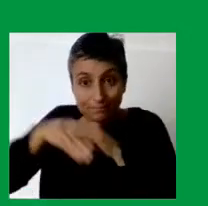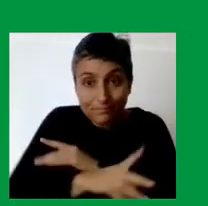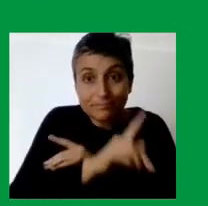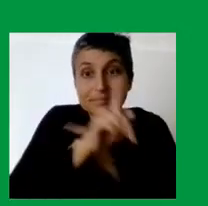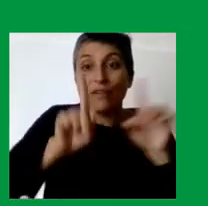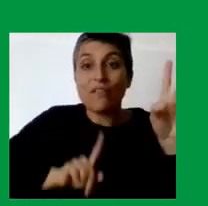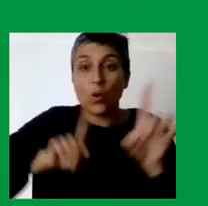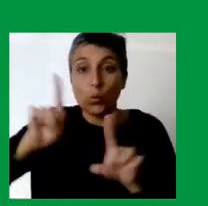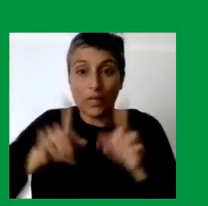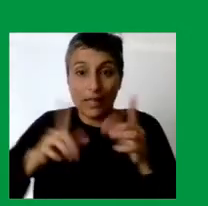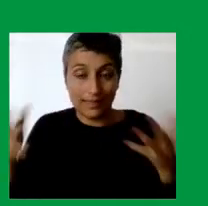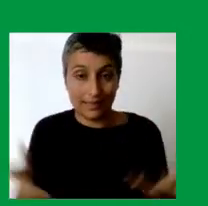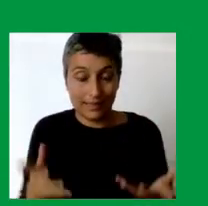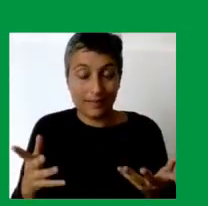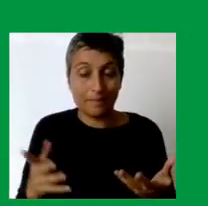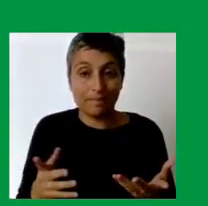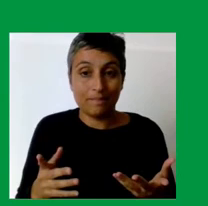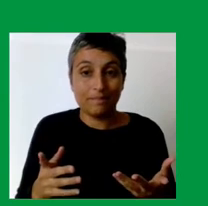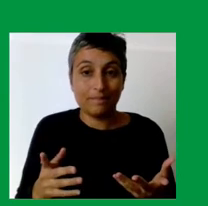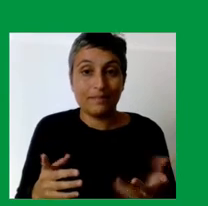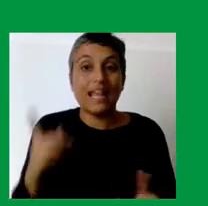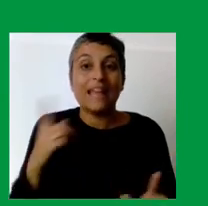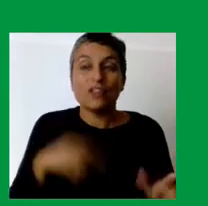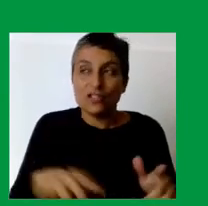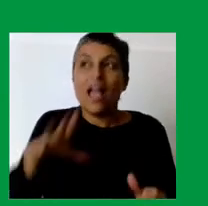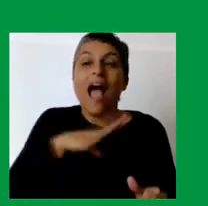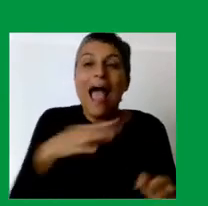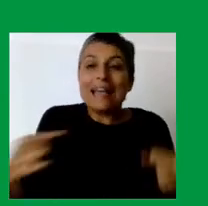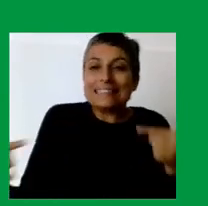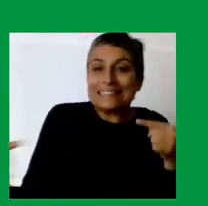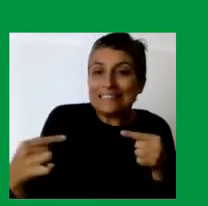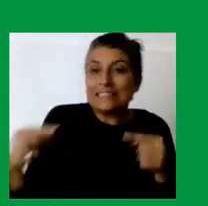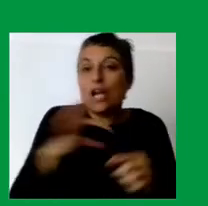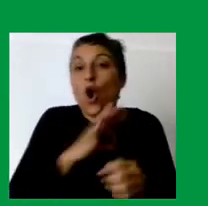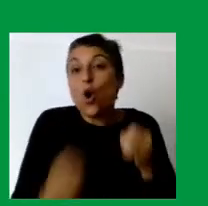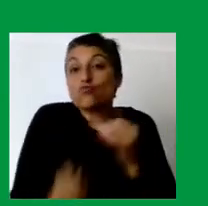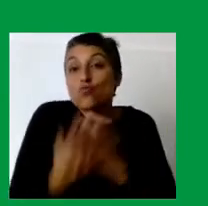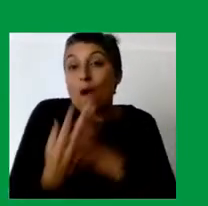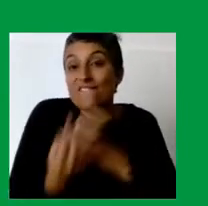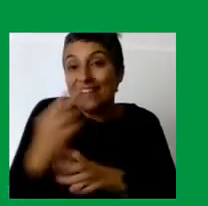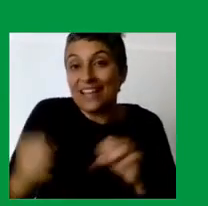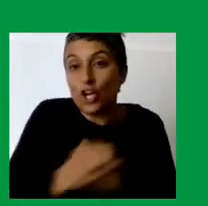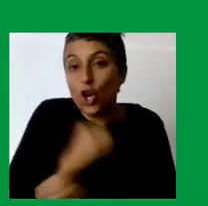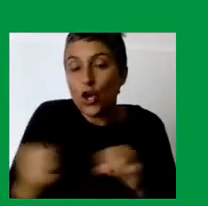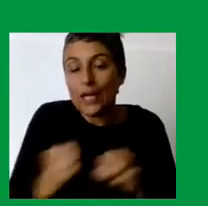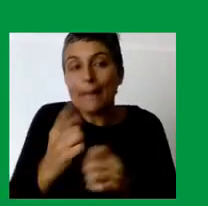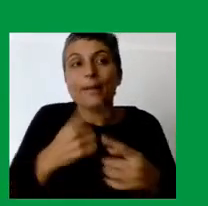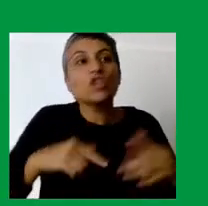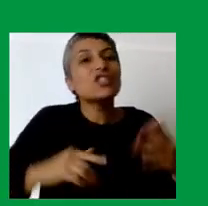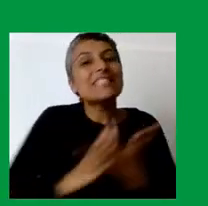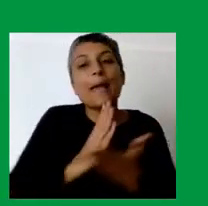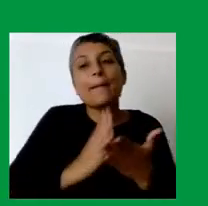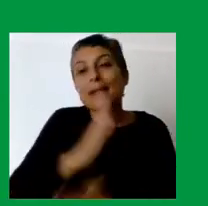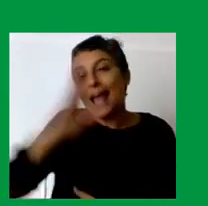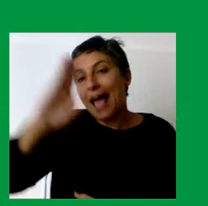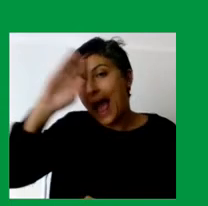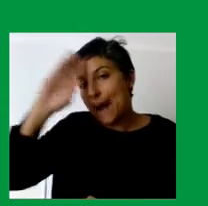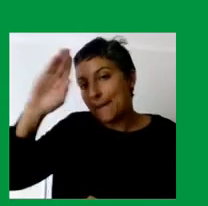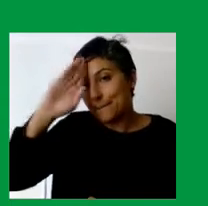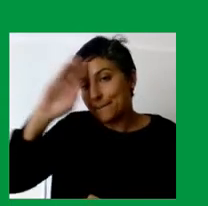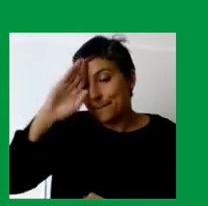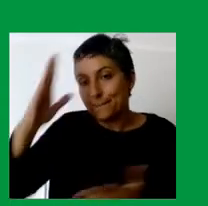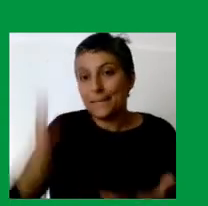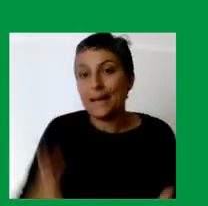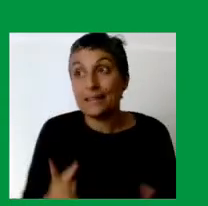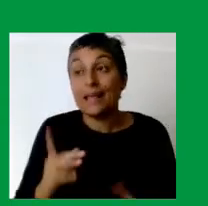decir, estas tendencias y estas tensiones nos implican un aprendizaje, nos implican una experiencia, nos implican... Y